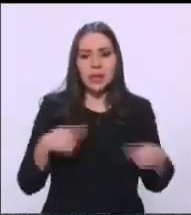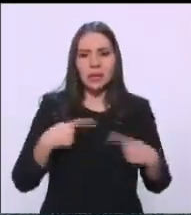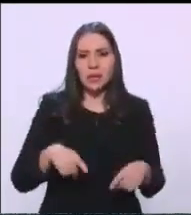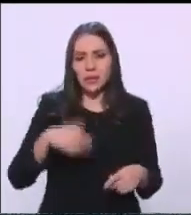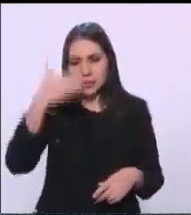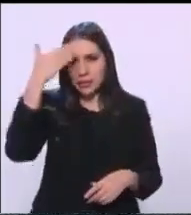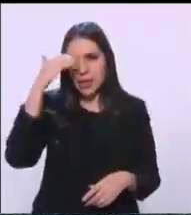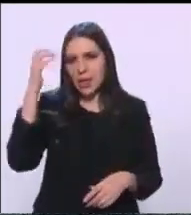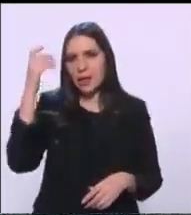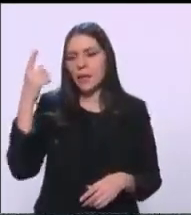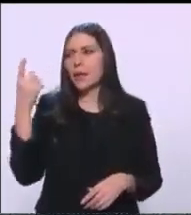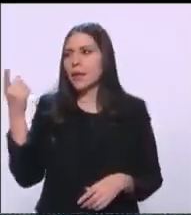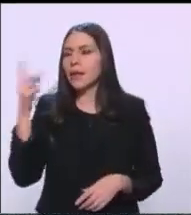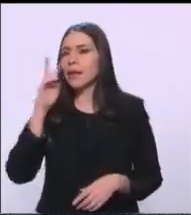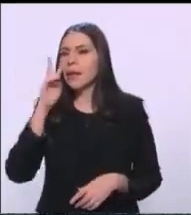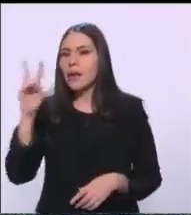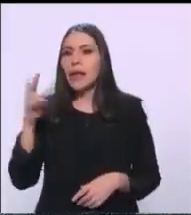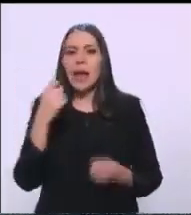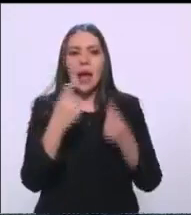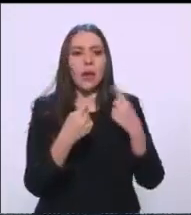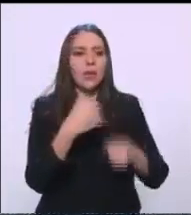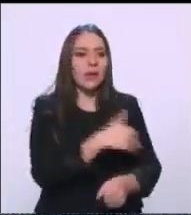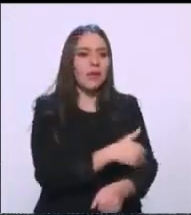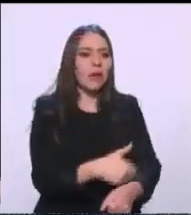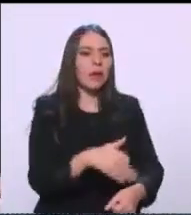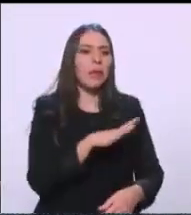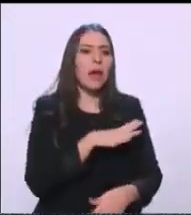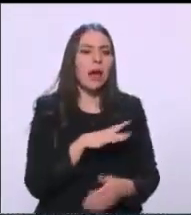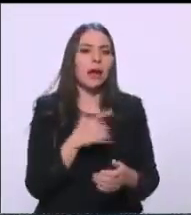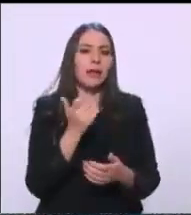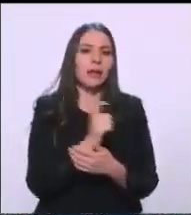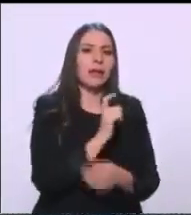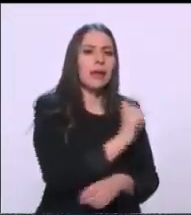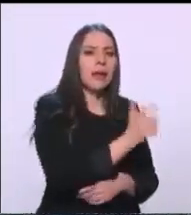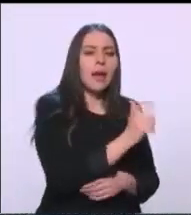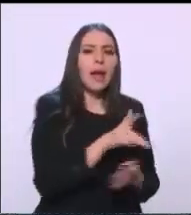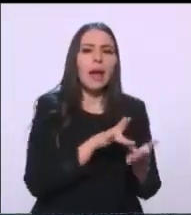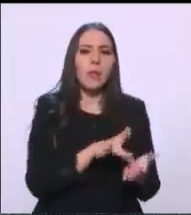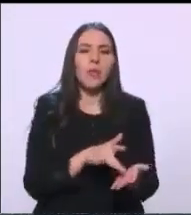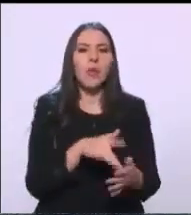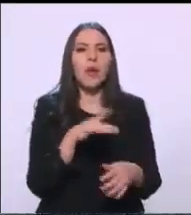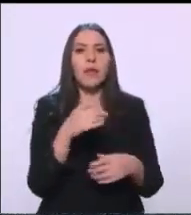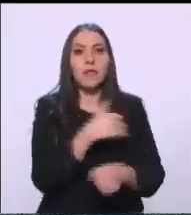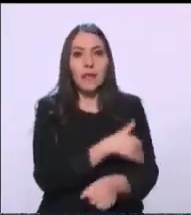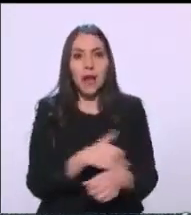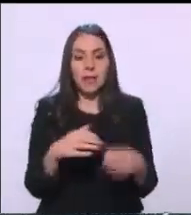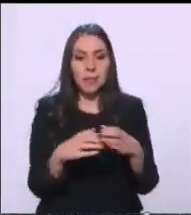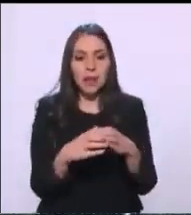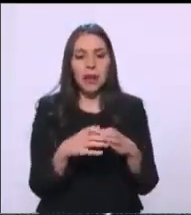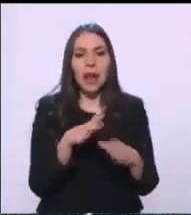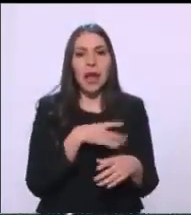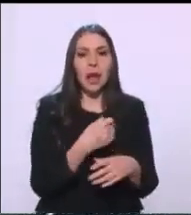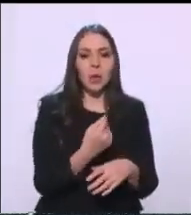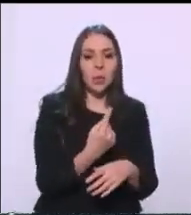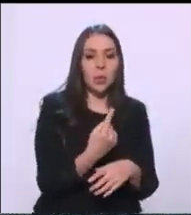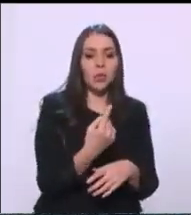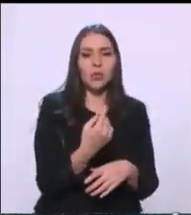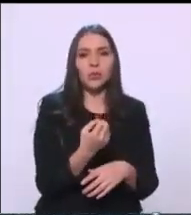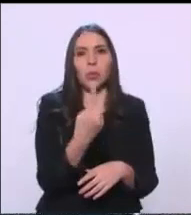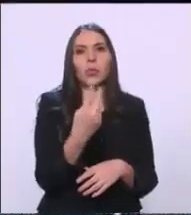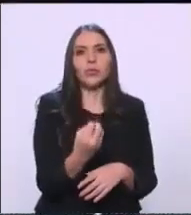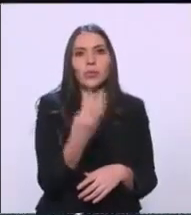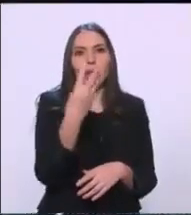llegan de 2 o de hasta 3, cosas que no sucedían con el antiguo régimen. Me parece que hay una aceptación de